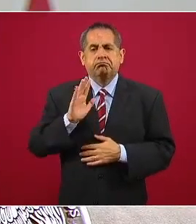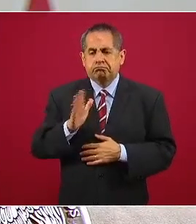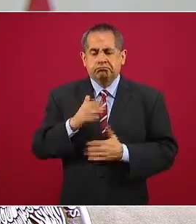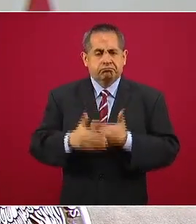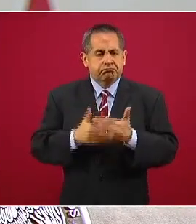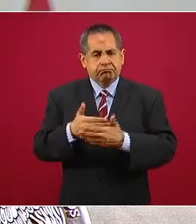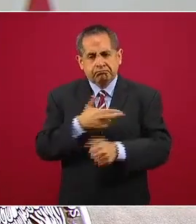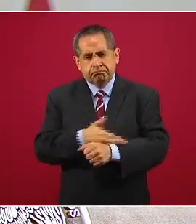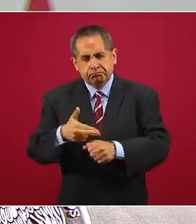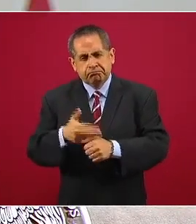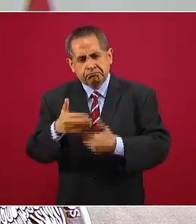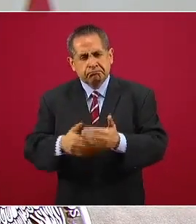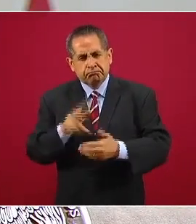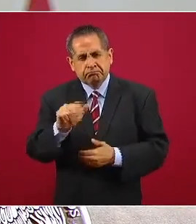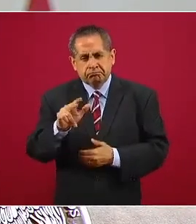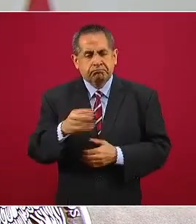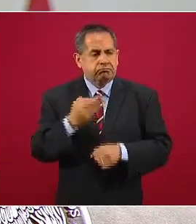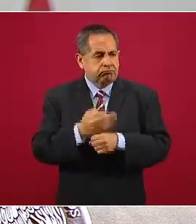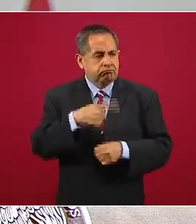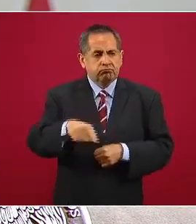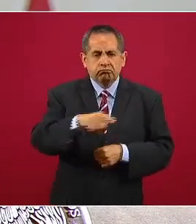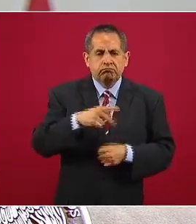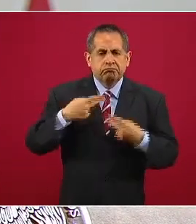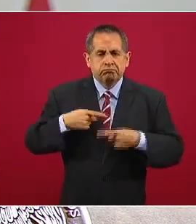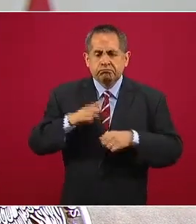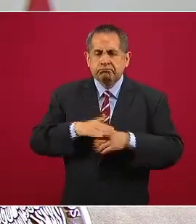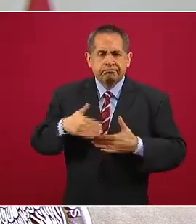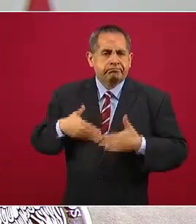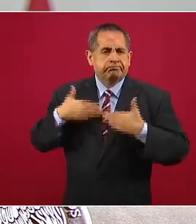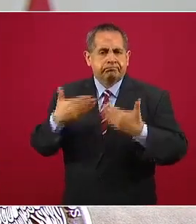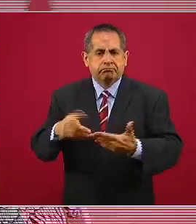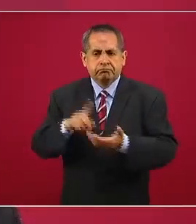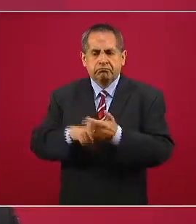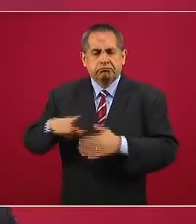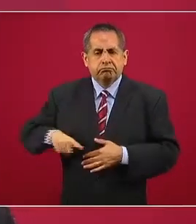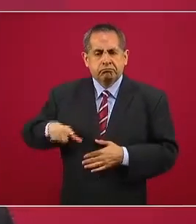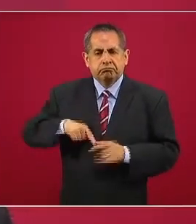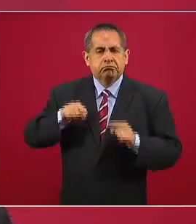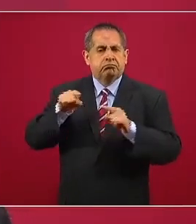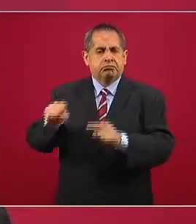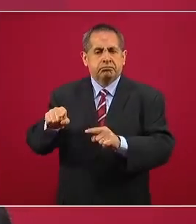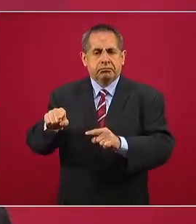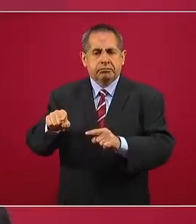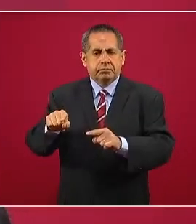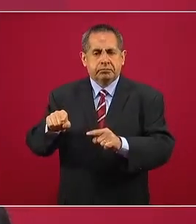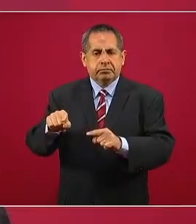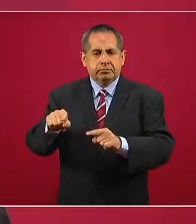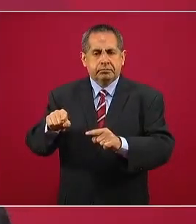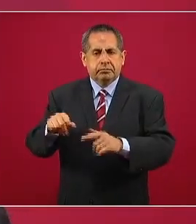avanza, que la gente tiene confianza en el gobierno.